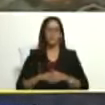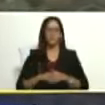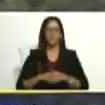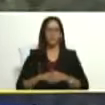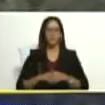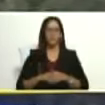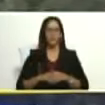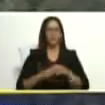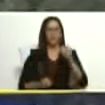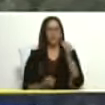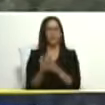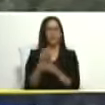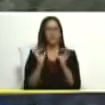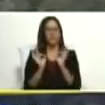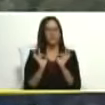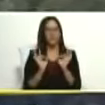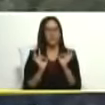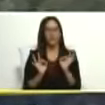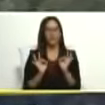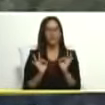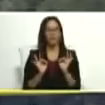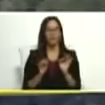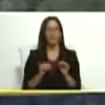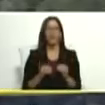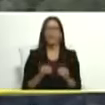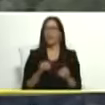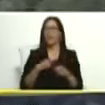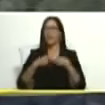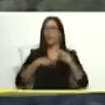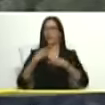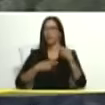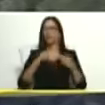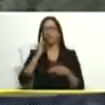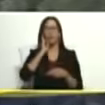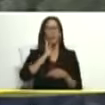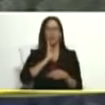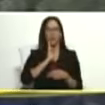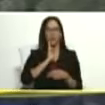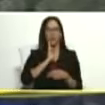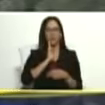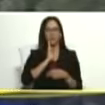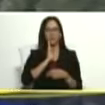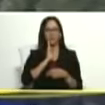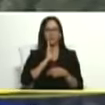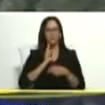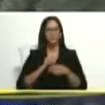Creada precisamente en el momento en que la revolución bolivariana